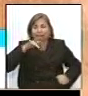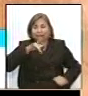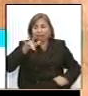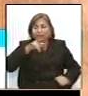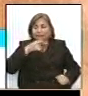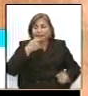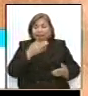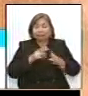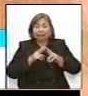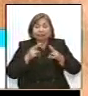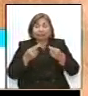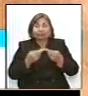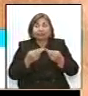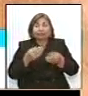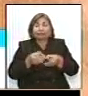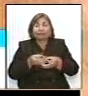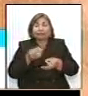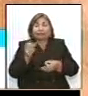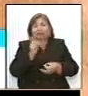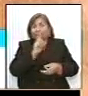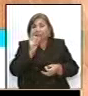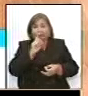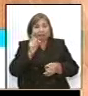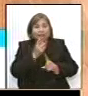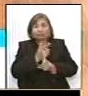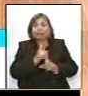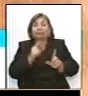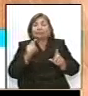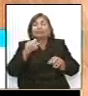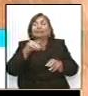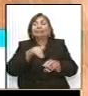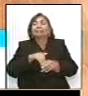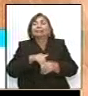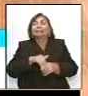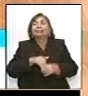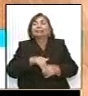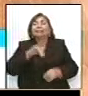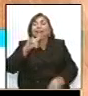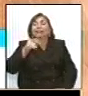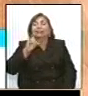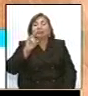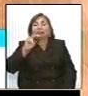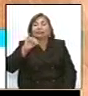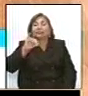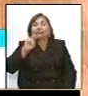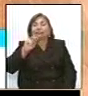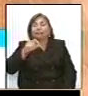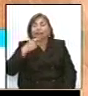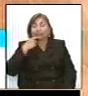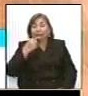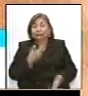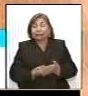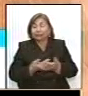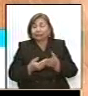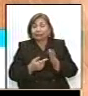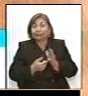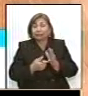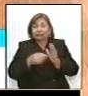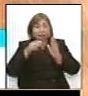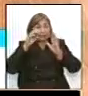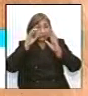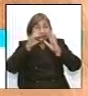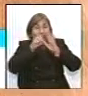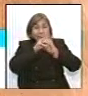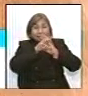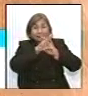esa reunión se había producido no en La Libertad, sino en Junín, y que incluso el fondo de